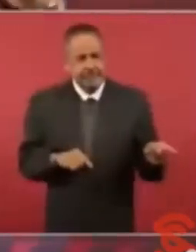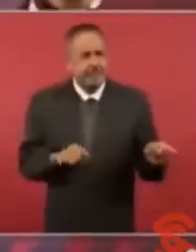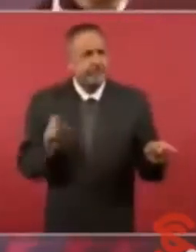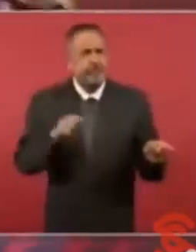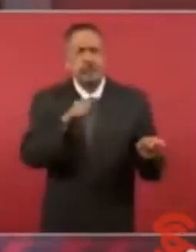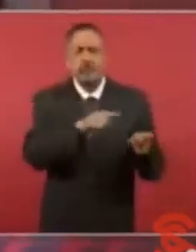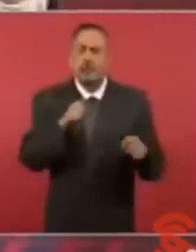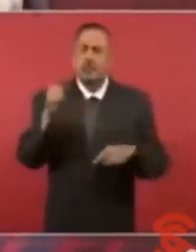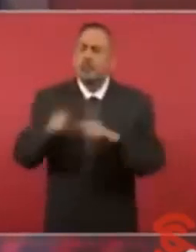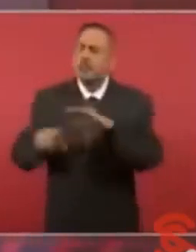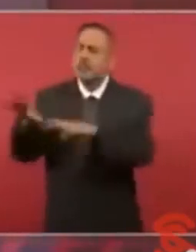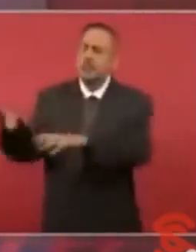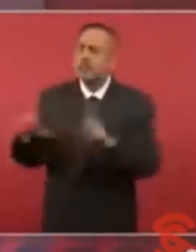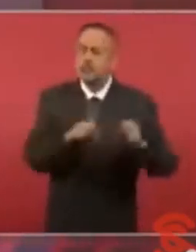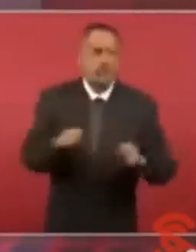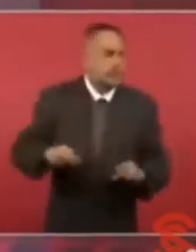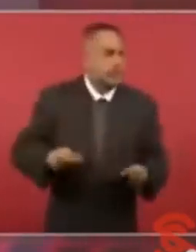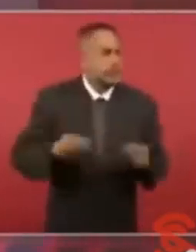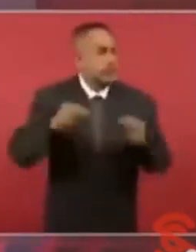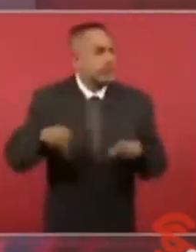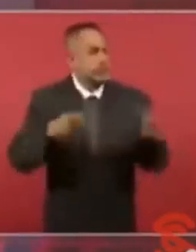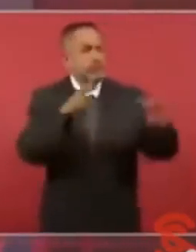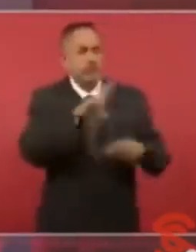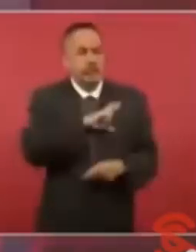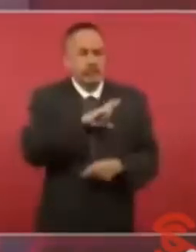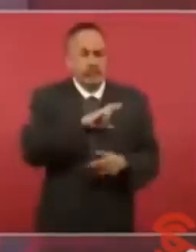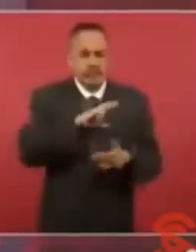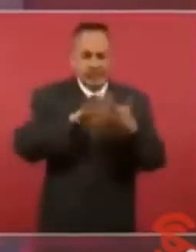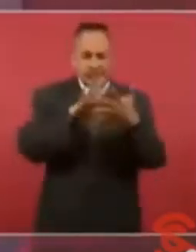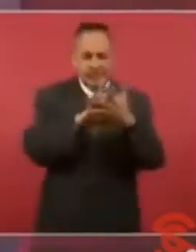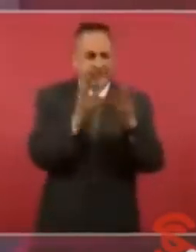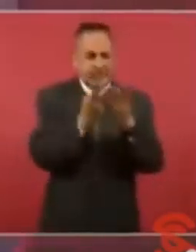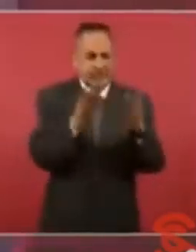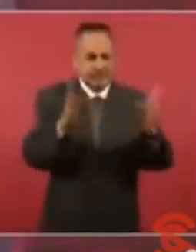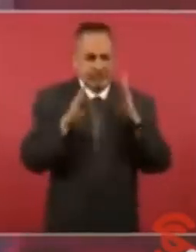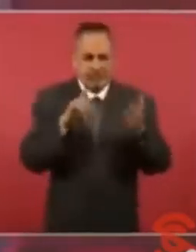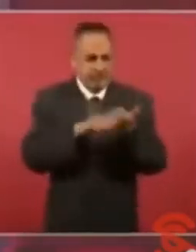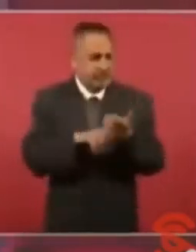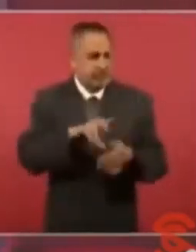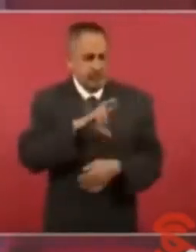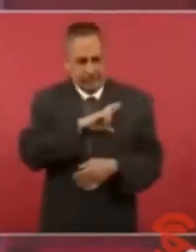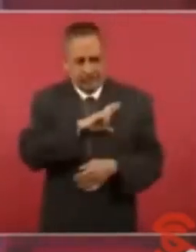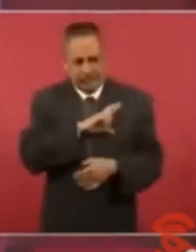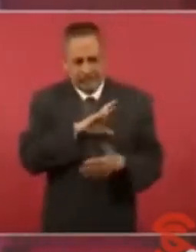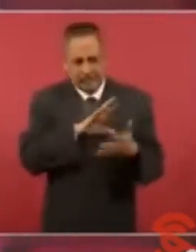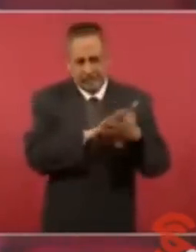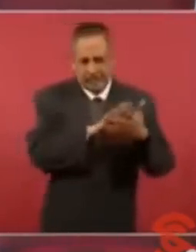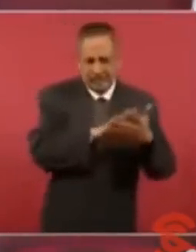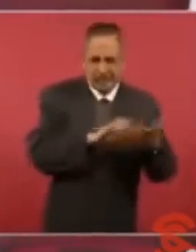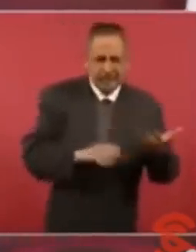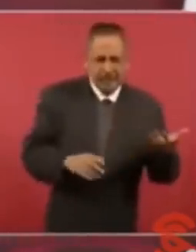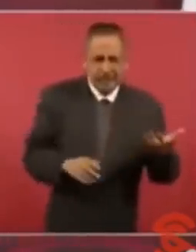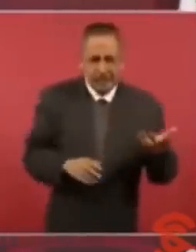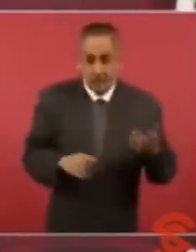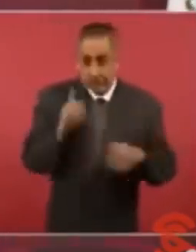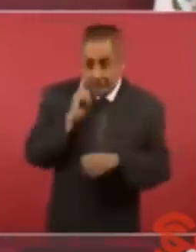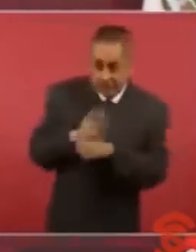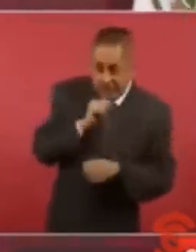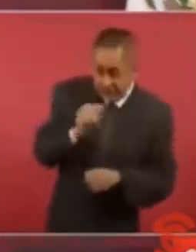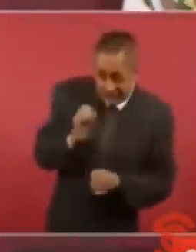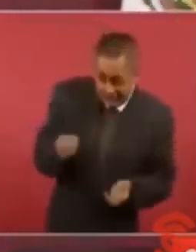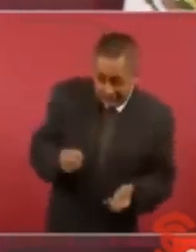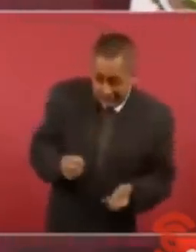cuando privatizaron los reclusorios, No se dieron cuenta